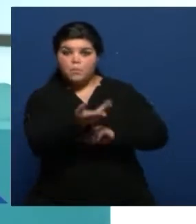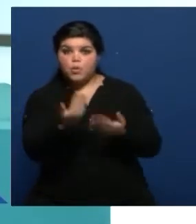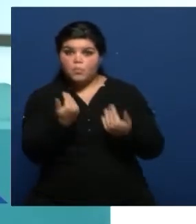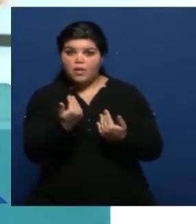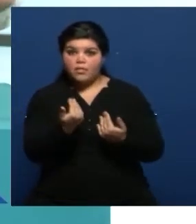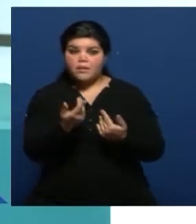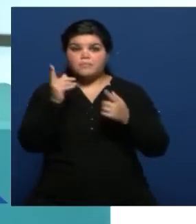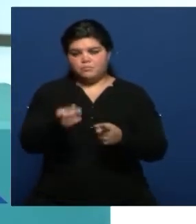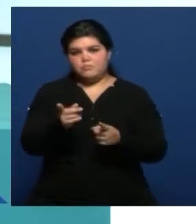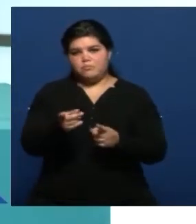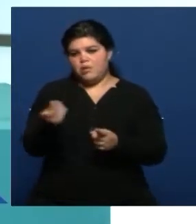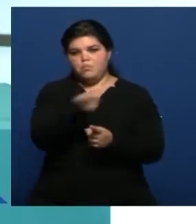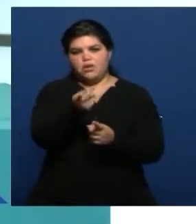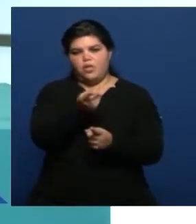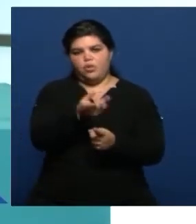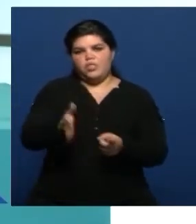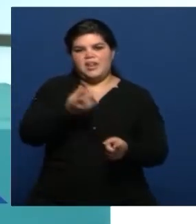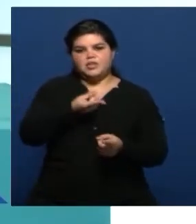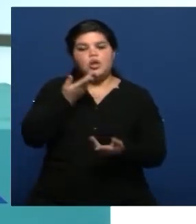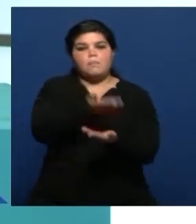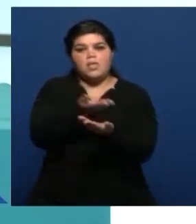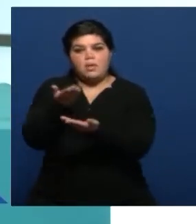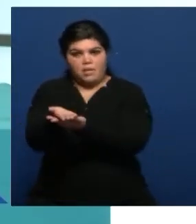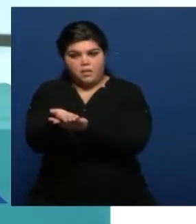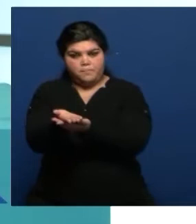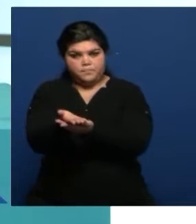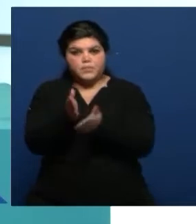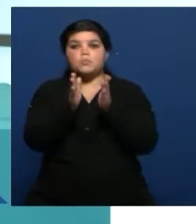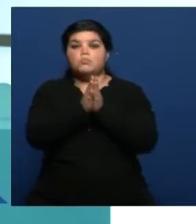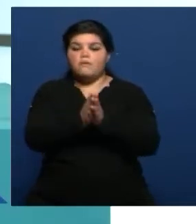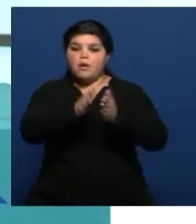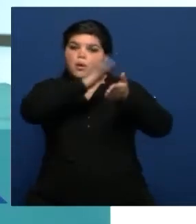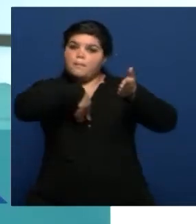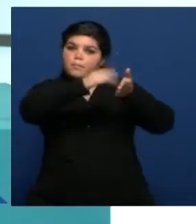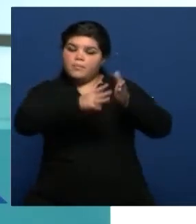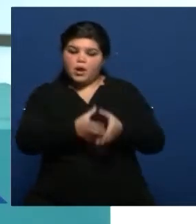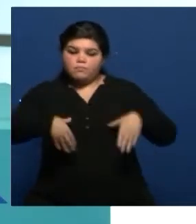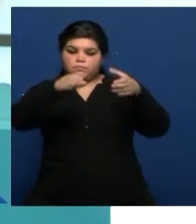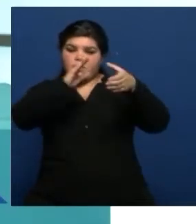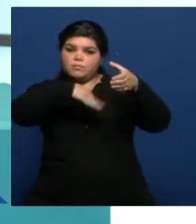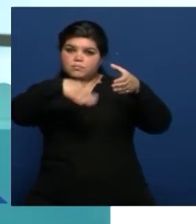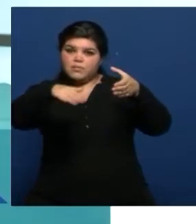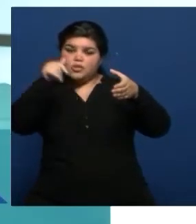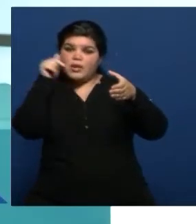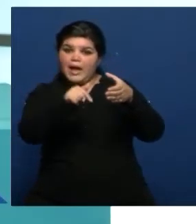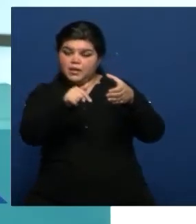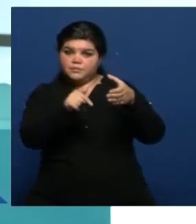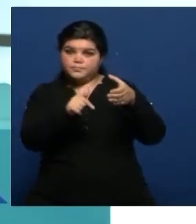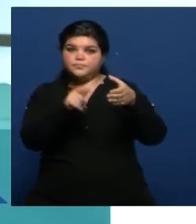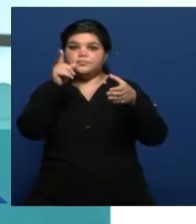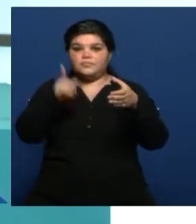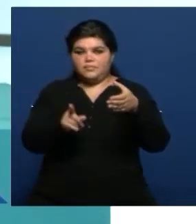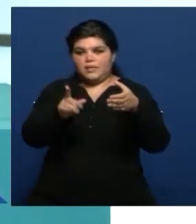estas direcciones. ¿Qué hemos pedido? Que le coloquen un cartel escrito con pintura en el tubo y que en la puerta